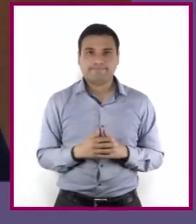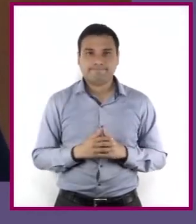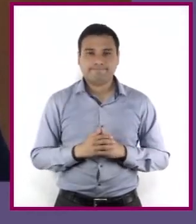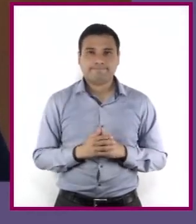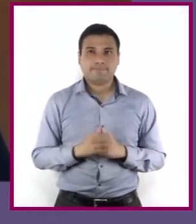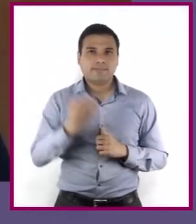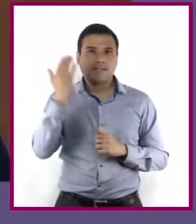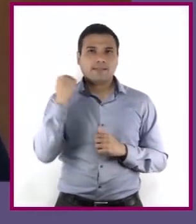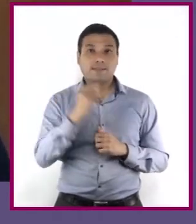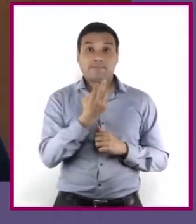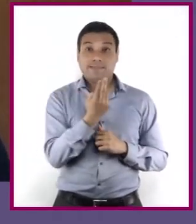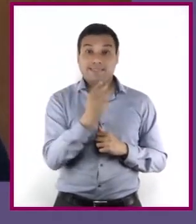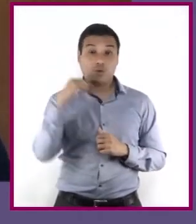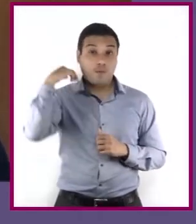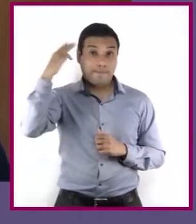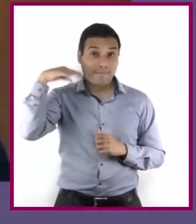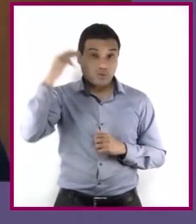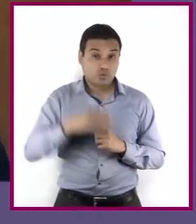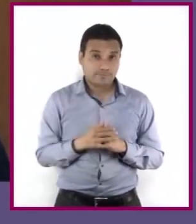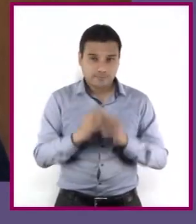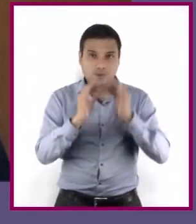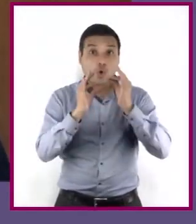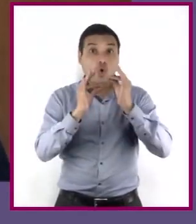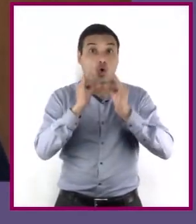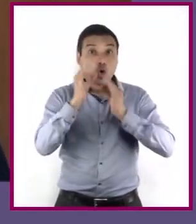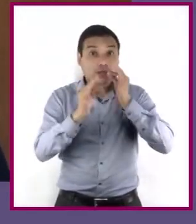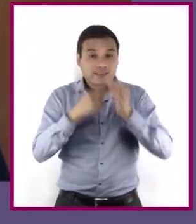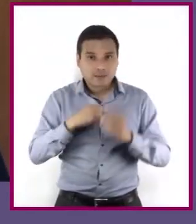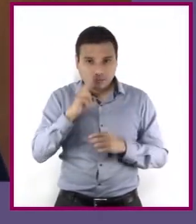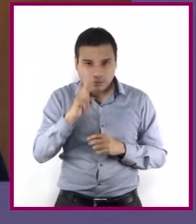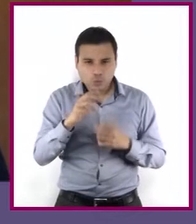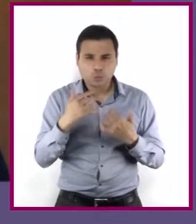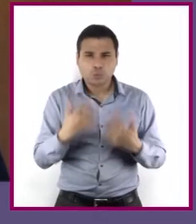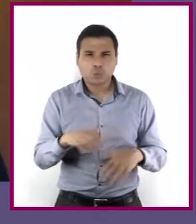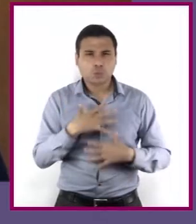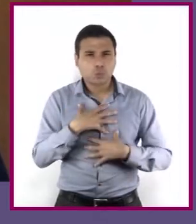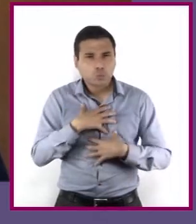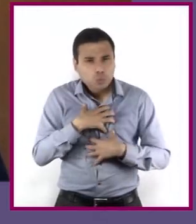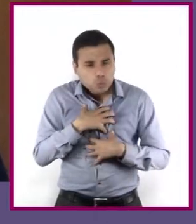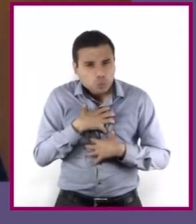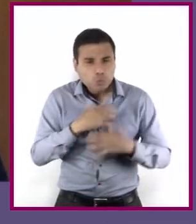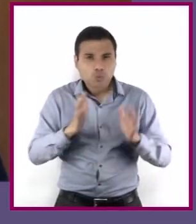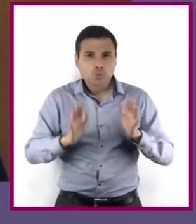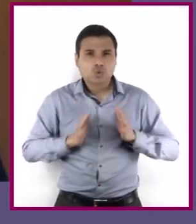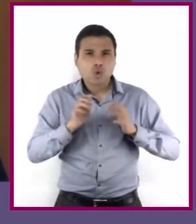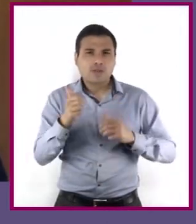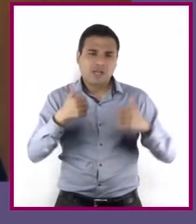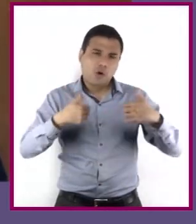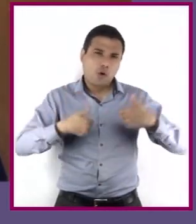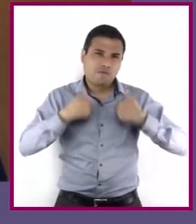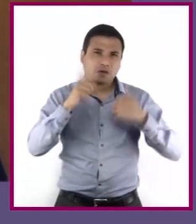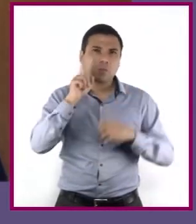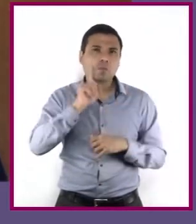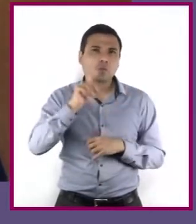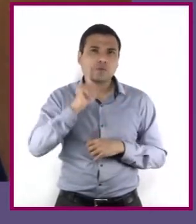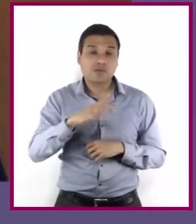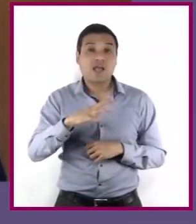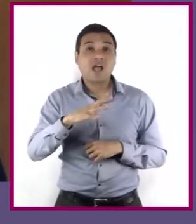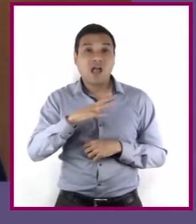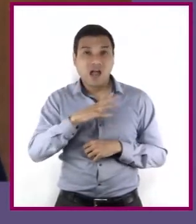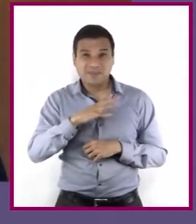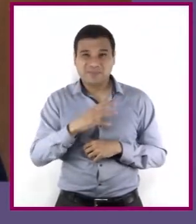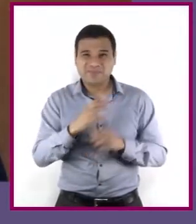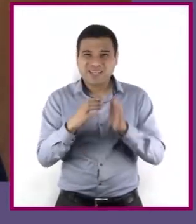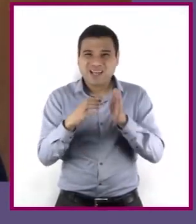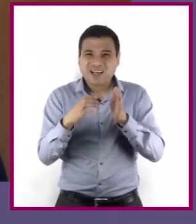El pasado 25 de marzo vi una noticia que me dolió y me sorprendió mucho. Otras adolescentes como yo cargaban el ataúd de su compañera